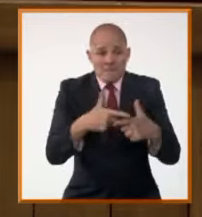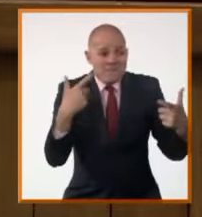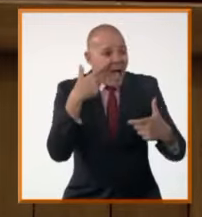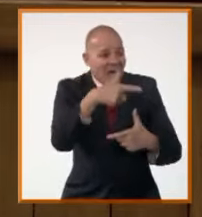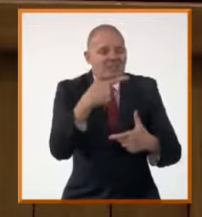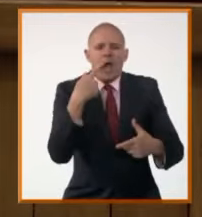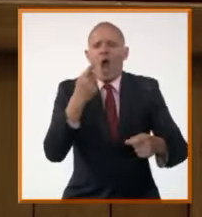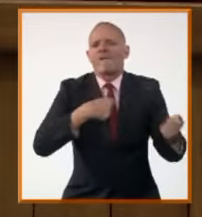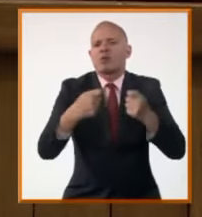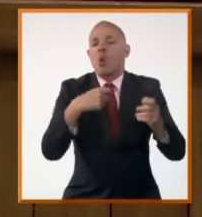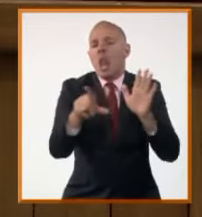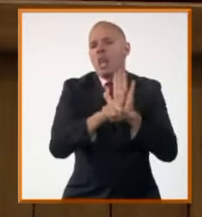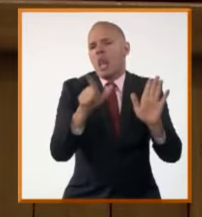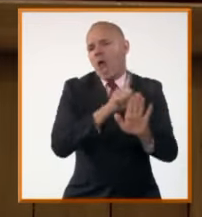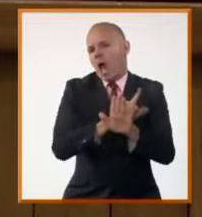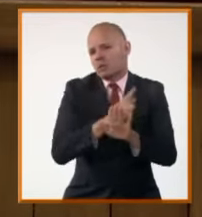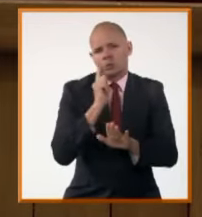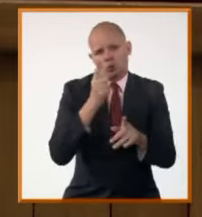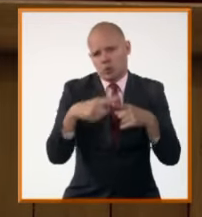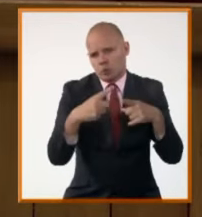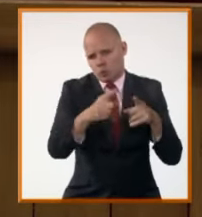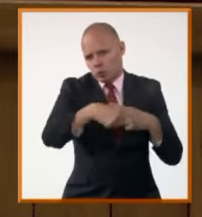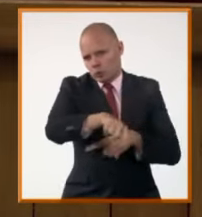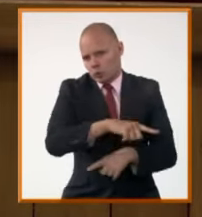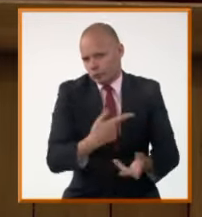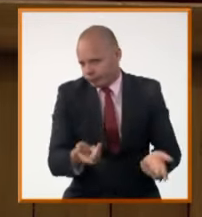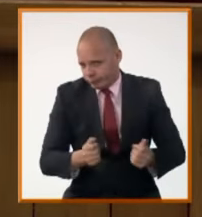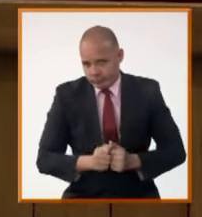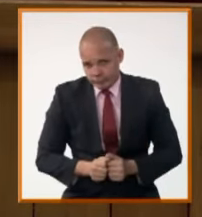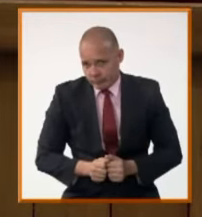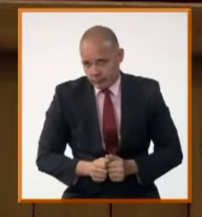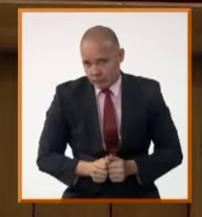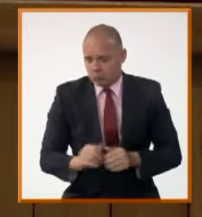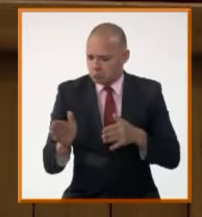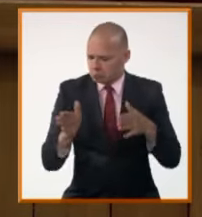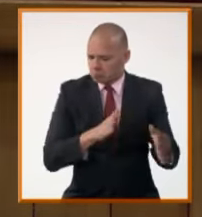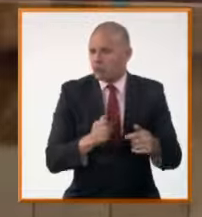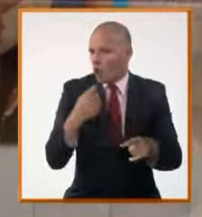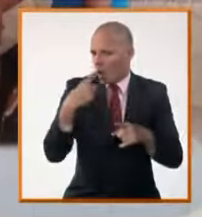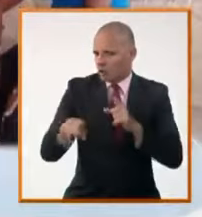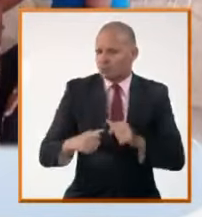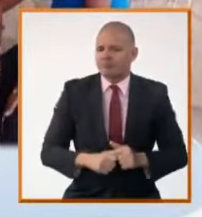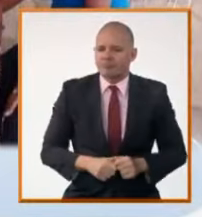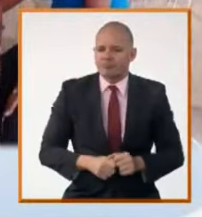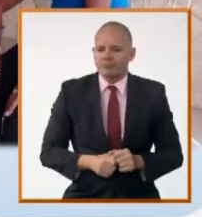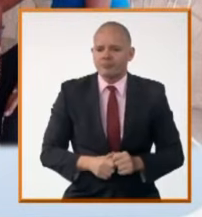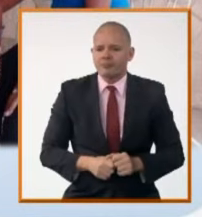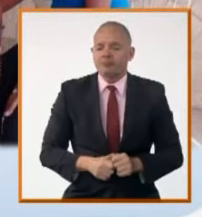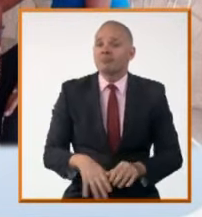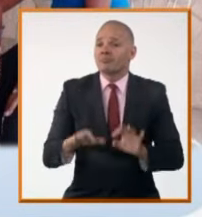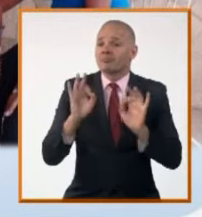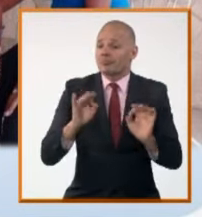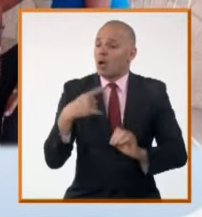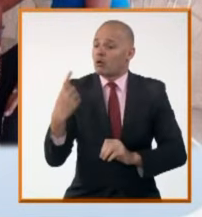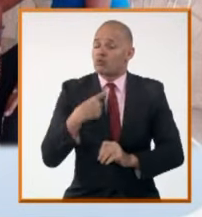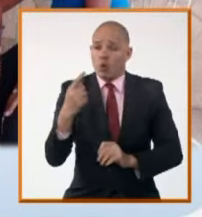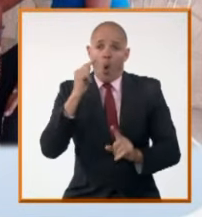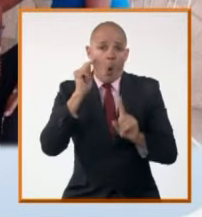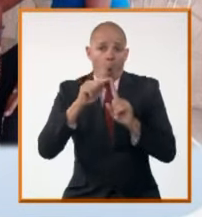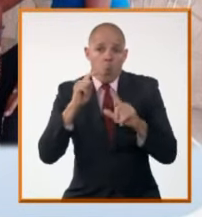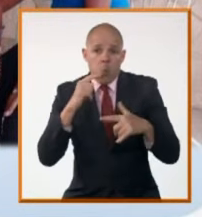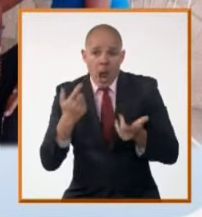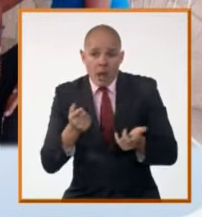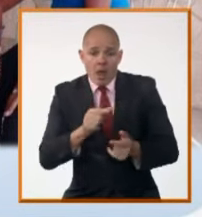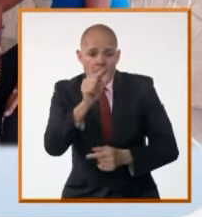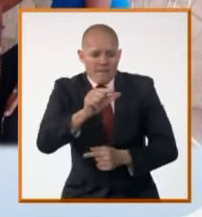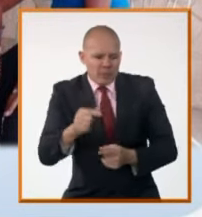cumplimiento del principio de subsidiar a las personas que lo requieran y no a los productos. Y continuamos con